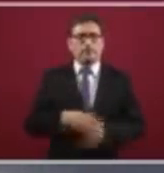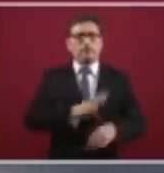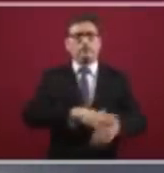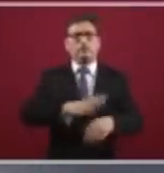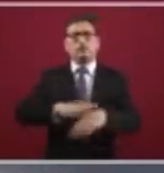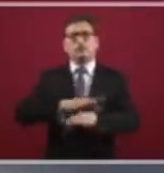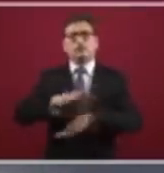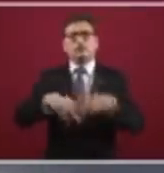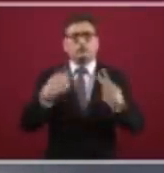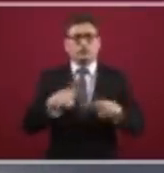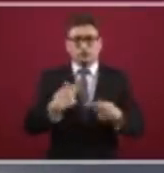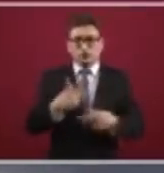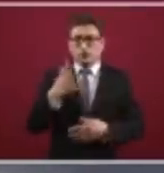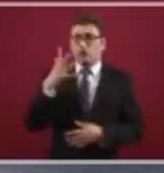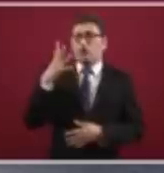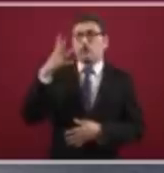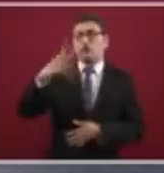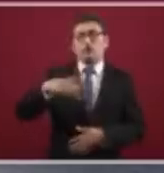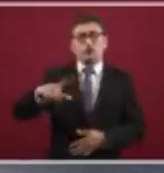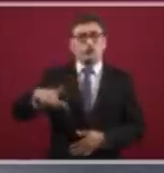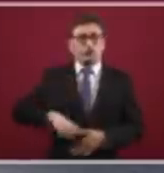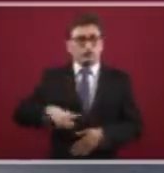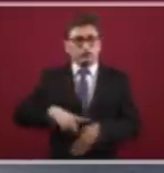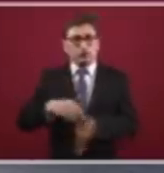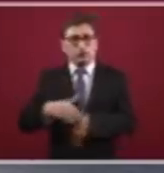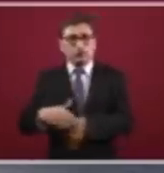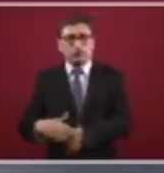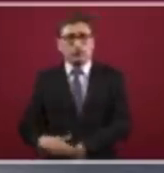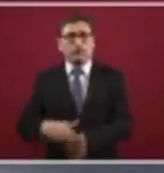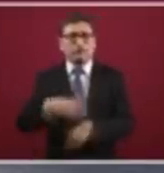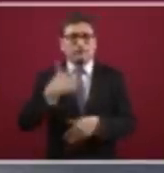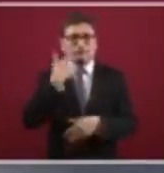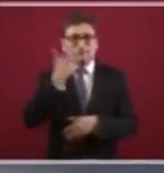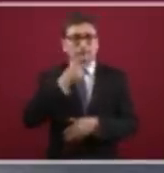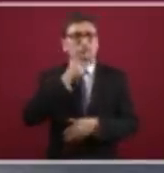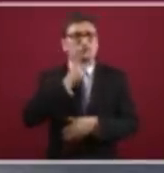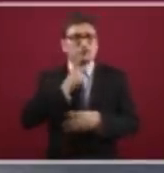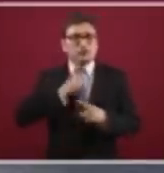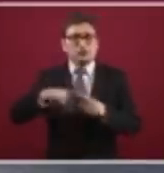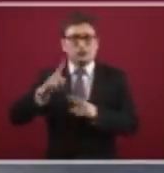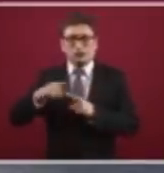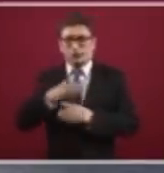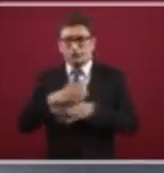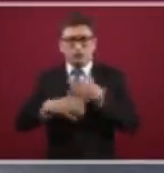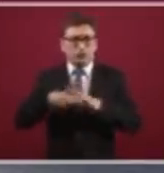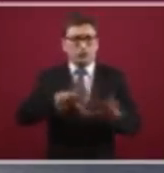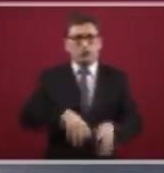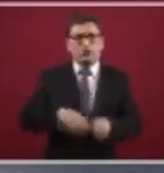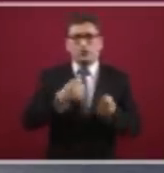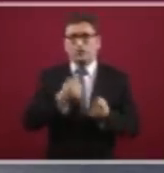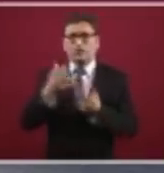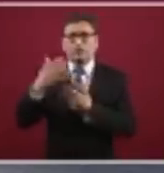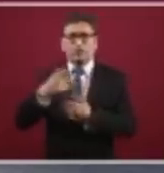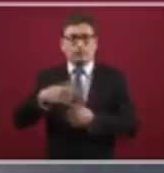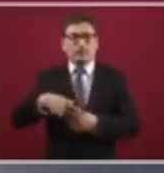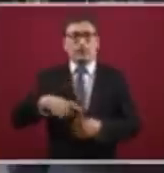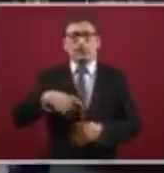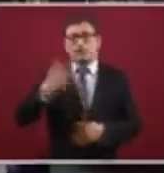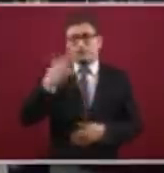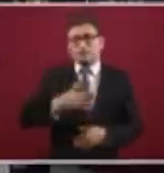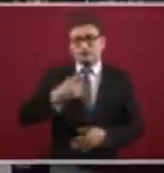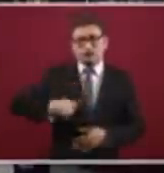obediencia a sus futuros gobernantes que pretendan entregar nuestros recursos energéticos a intereses ajenos a la nación que